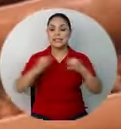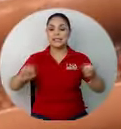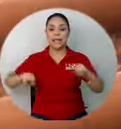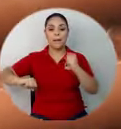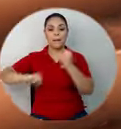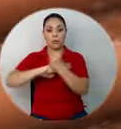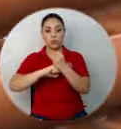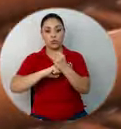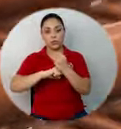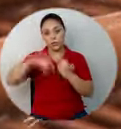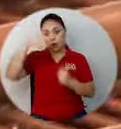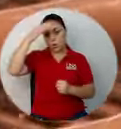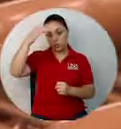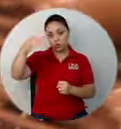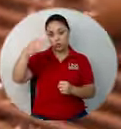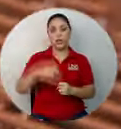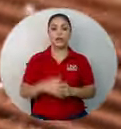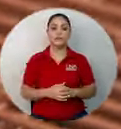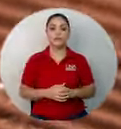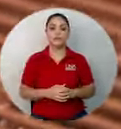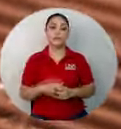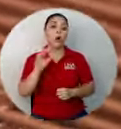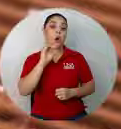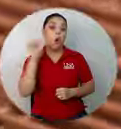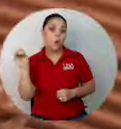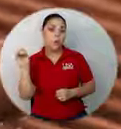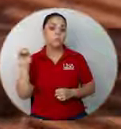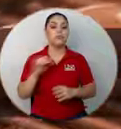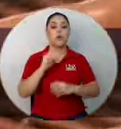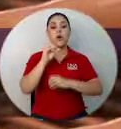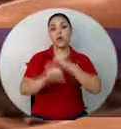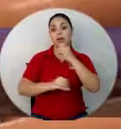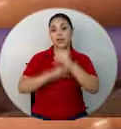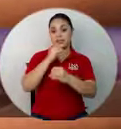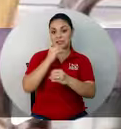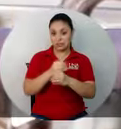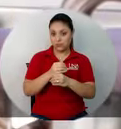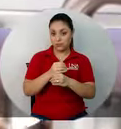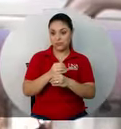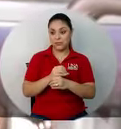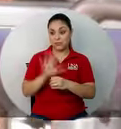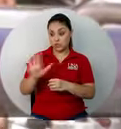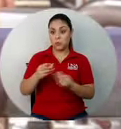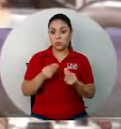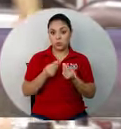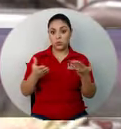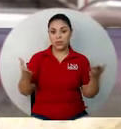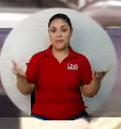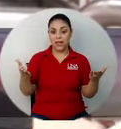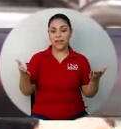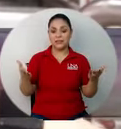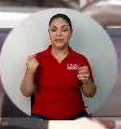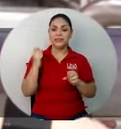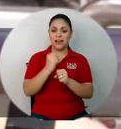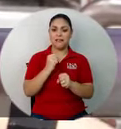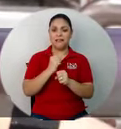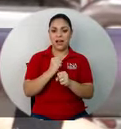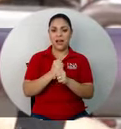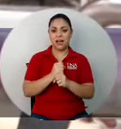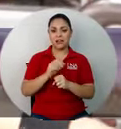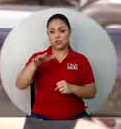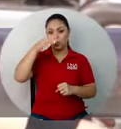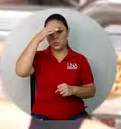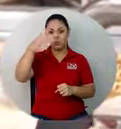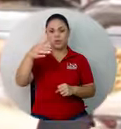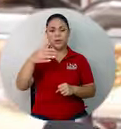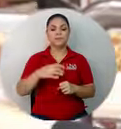este caso, ¿verdad?, cuando es una organización que en términos de su productividad lo ha venido trabajando